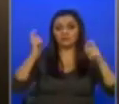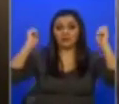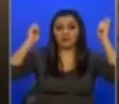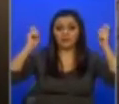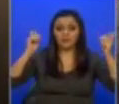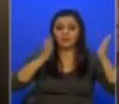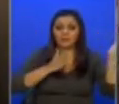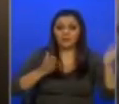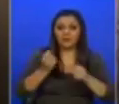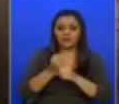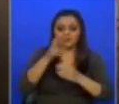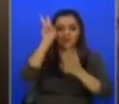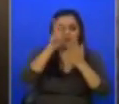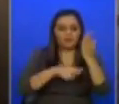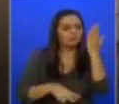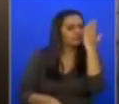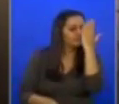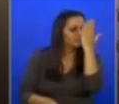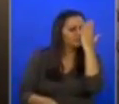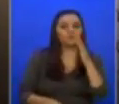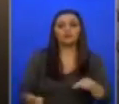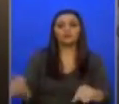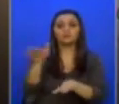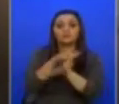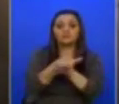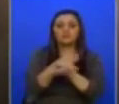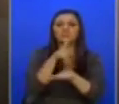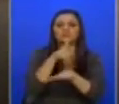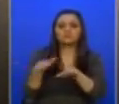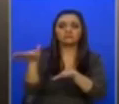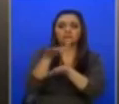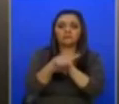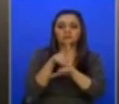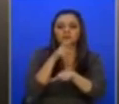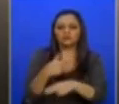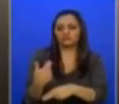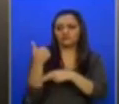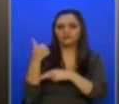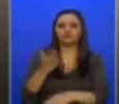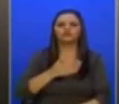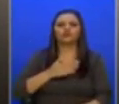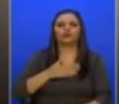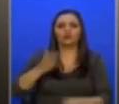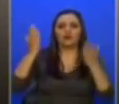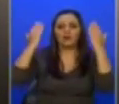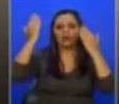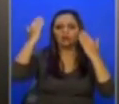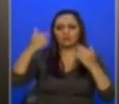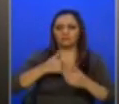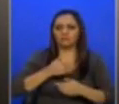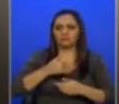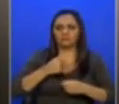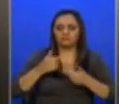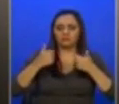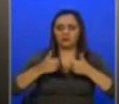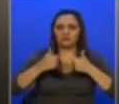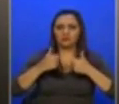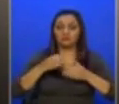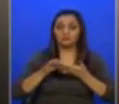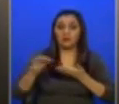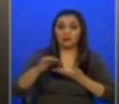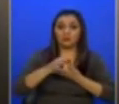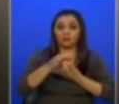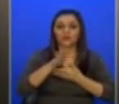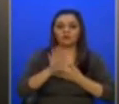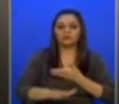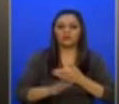campaña, se lee relleno hidráulico. Continuaremos con esta obra prioritaria en las áreas urbanomarginales y parroquias